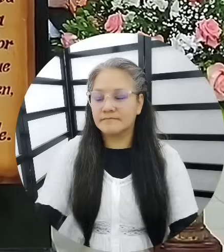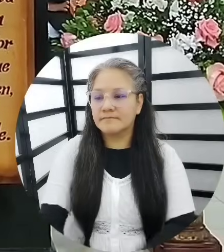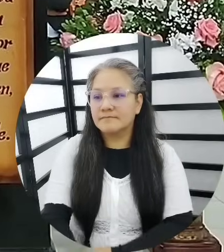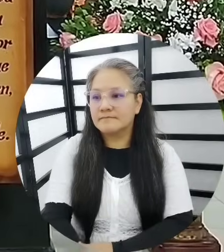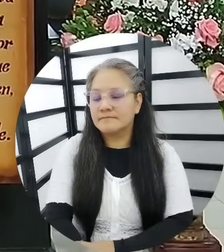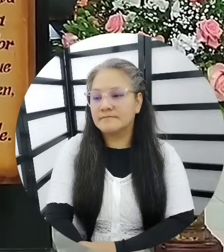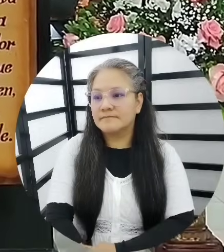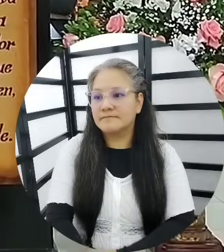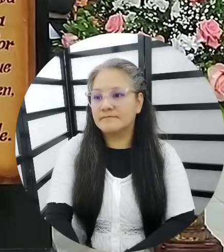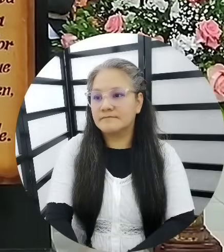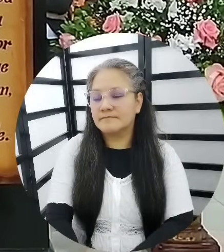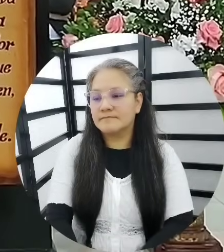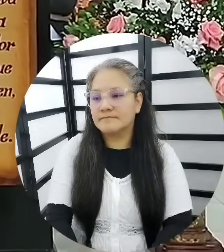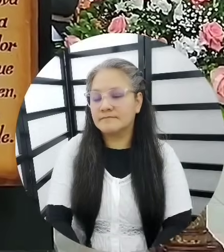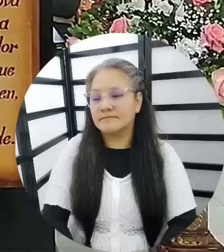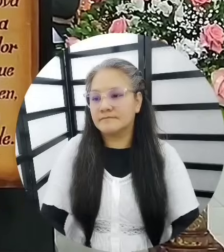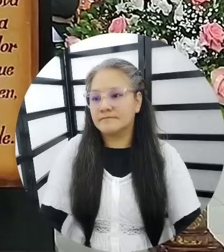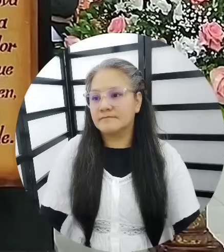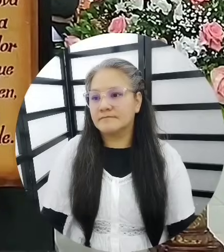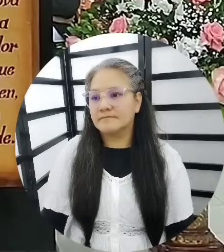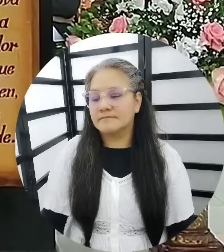darle